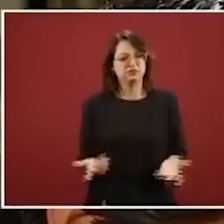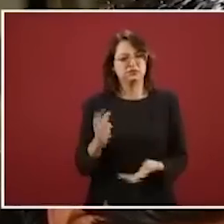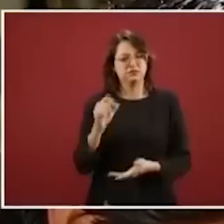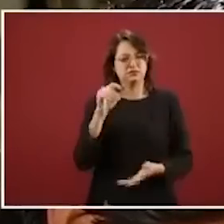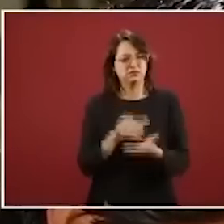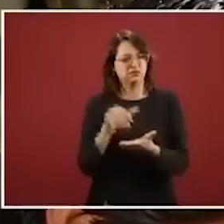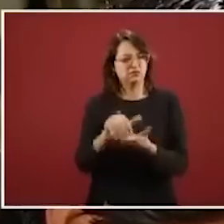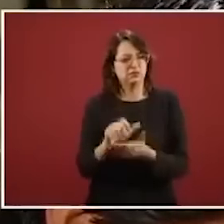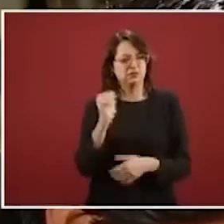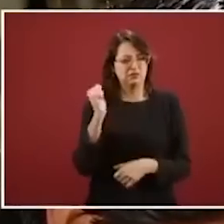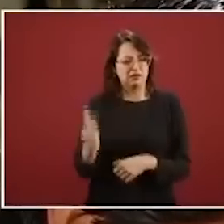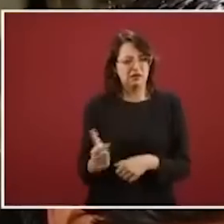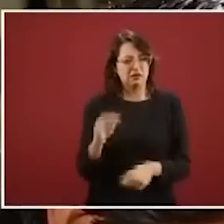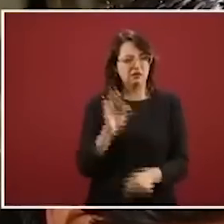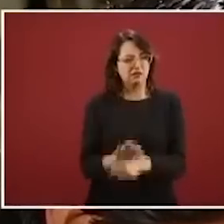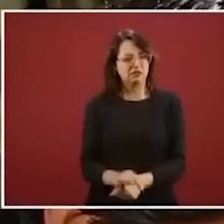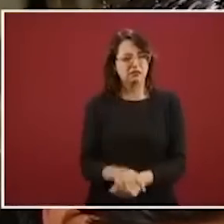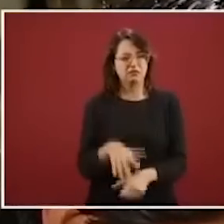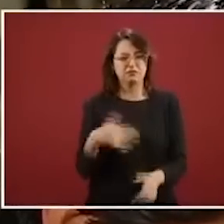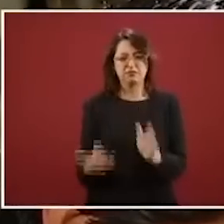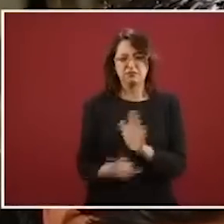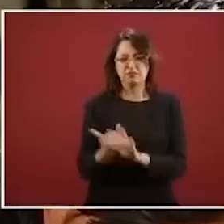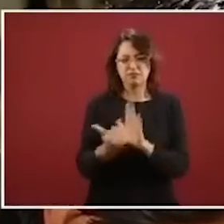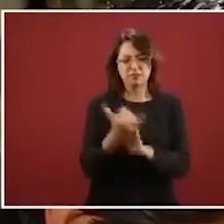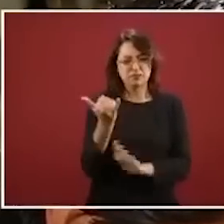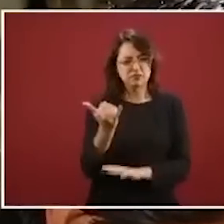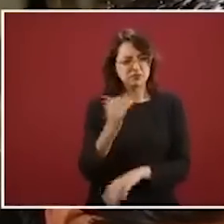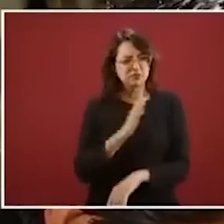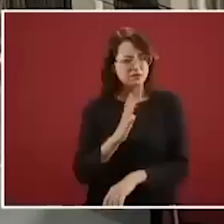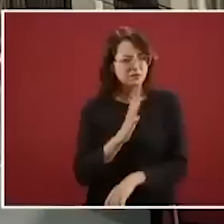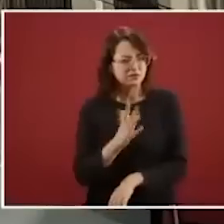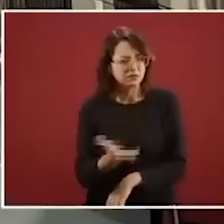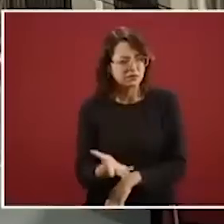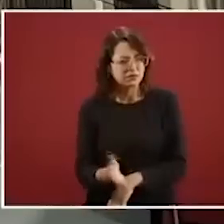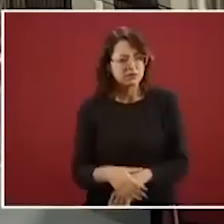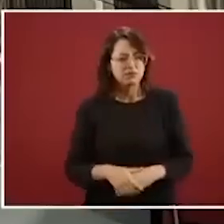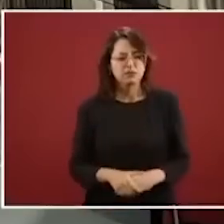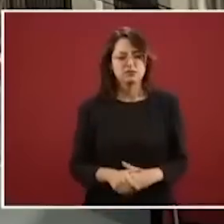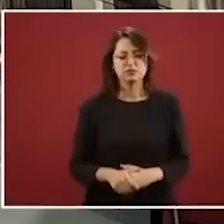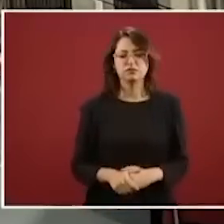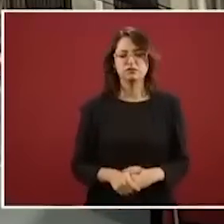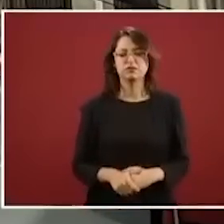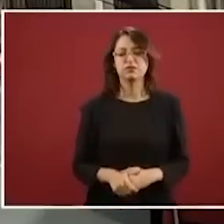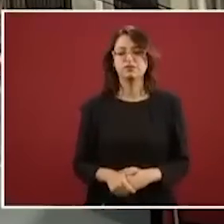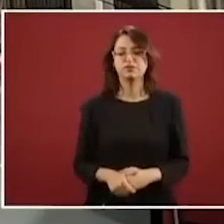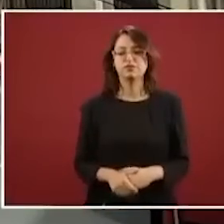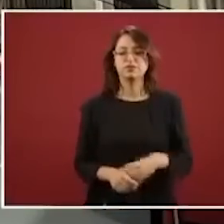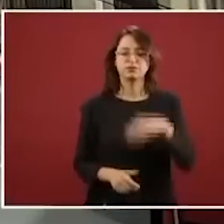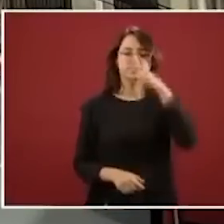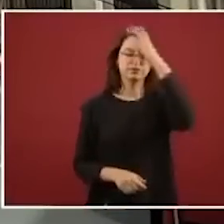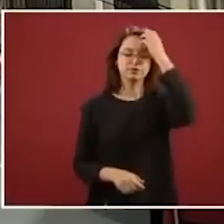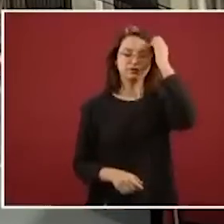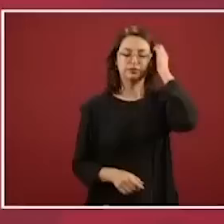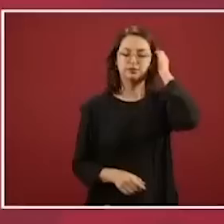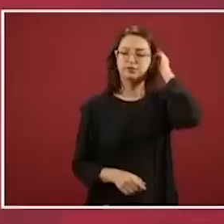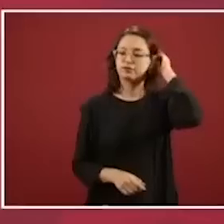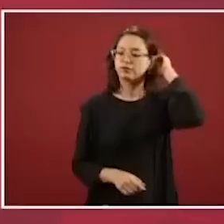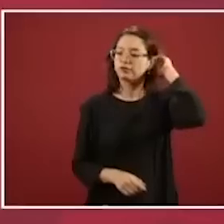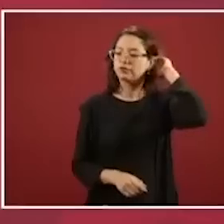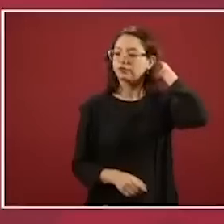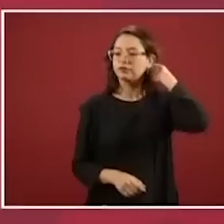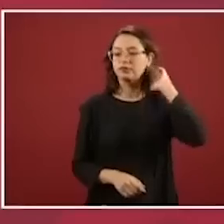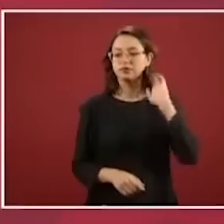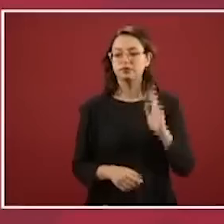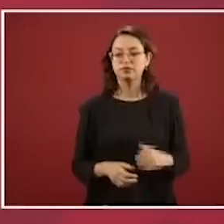blindados económicamente para la construcción del Tren Maya. Pues mire, la cuestión es, esos escenarios no